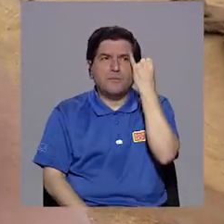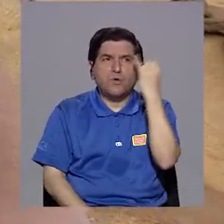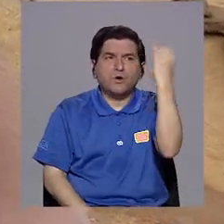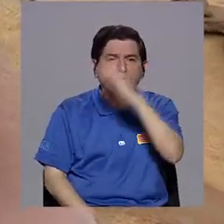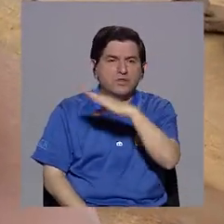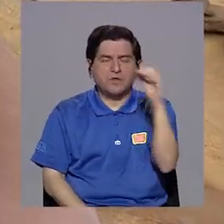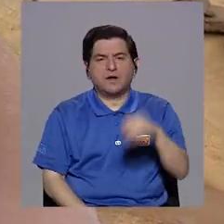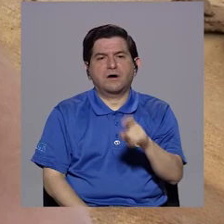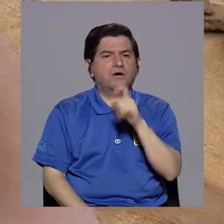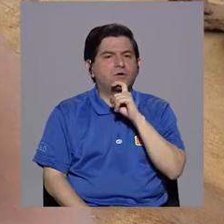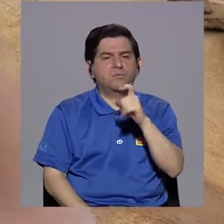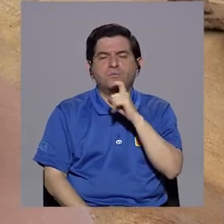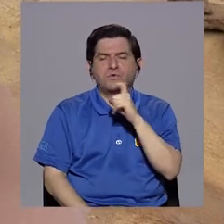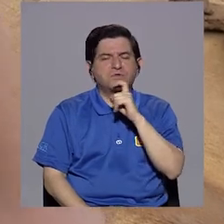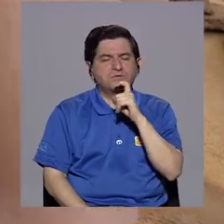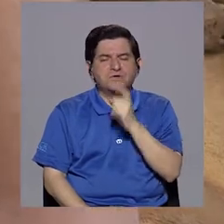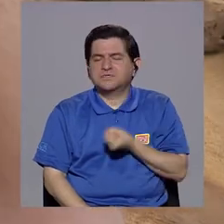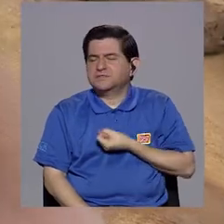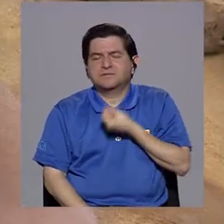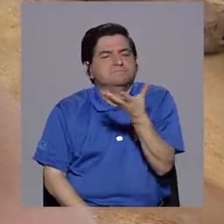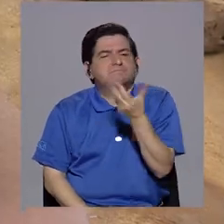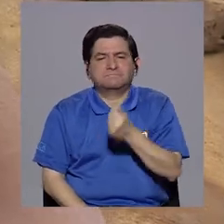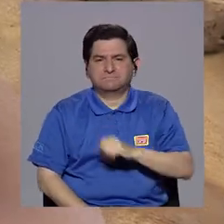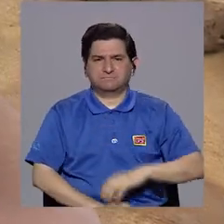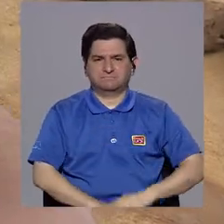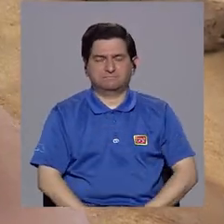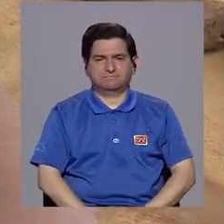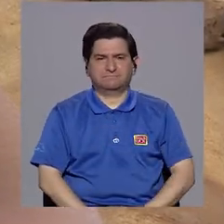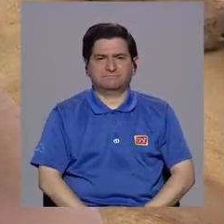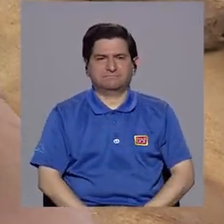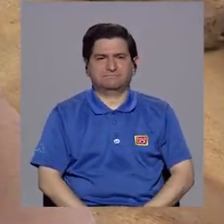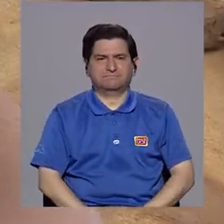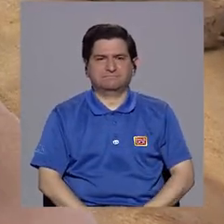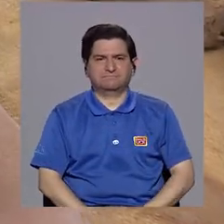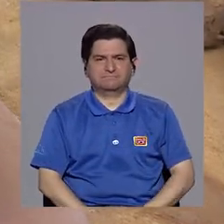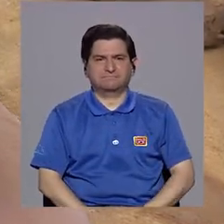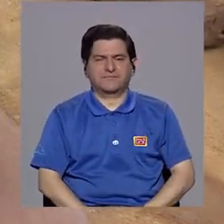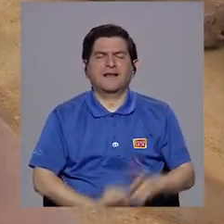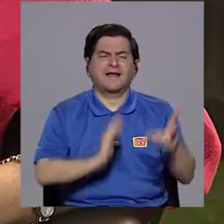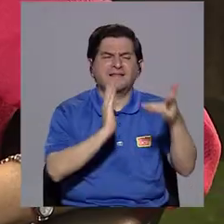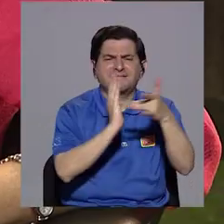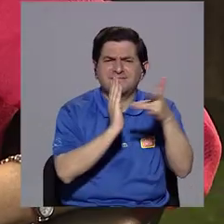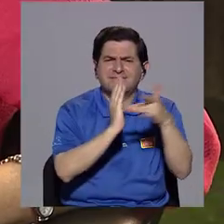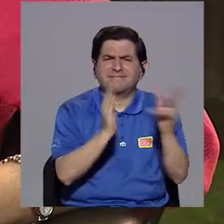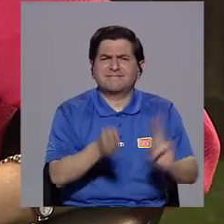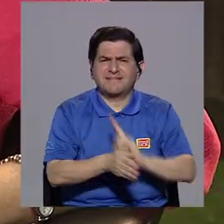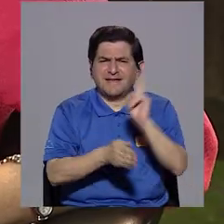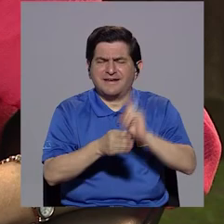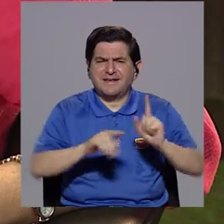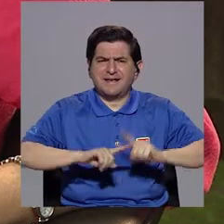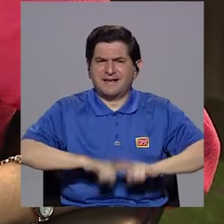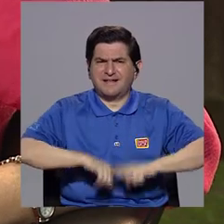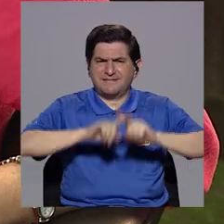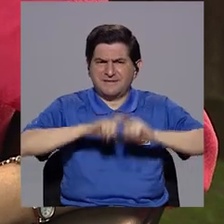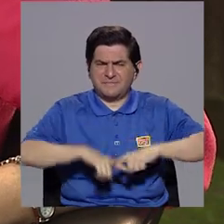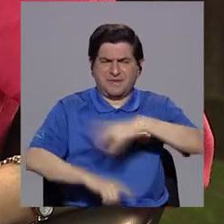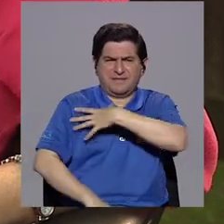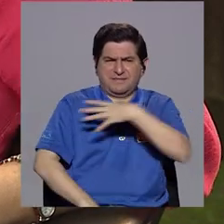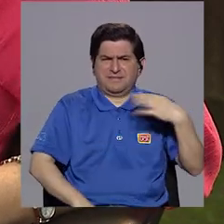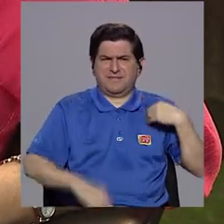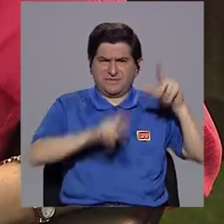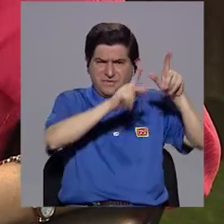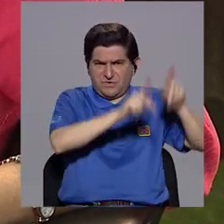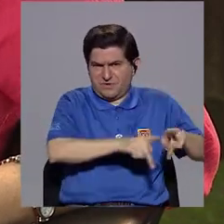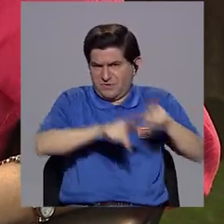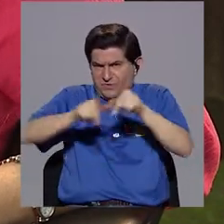o porque simplemente son difíciles de apalabrar. Ajá. Y la técnica que se utiliza depende, digamos, del